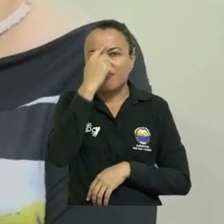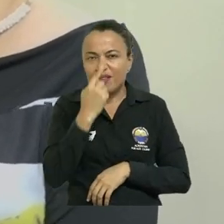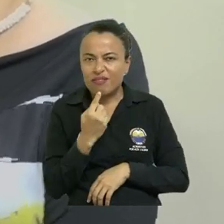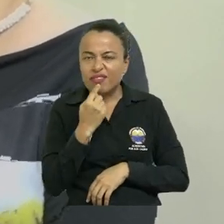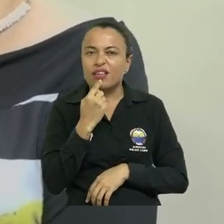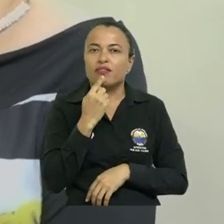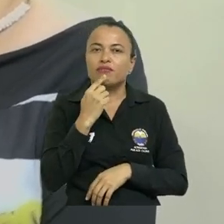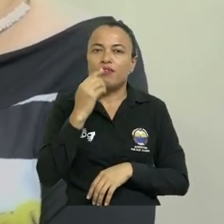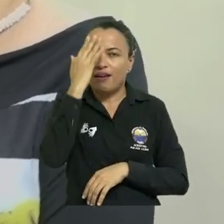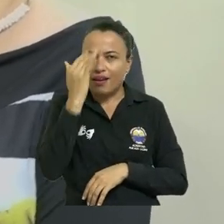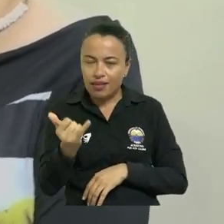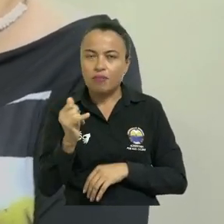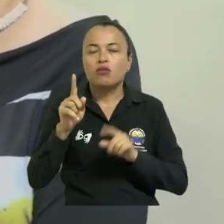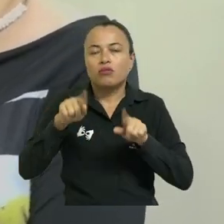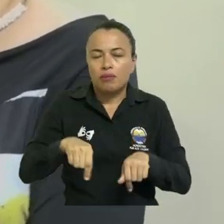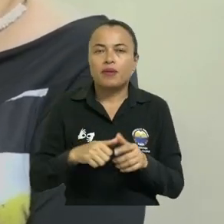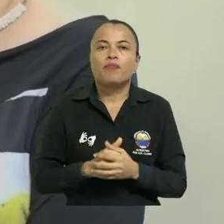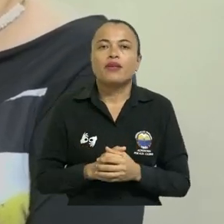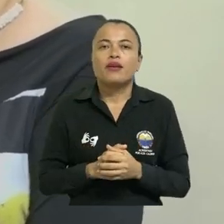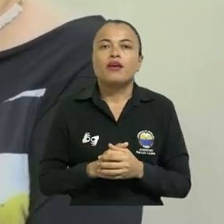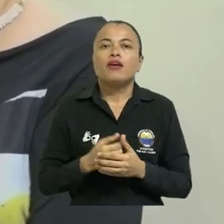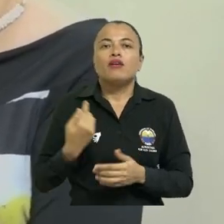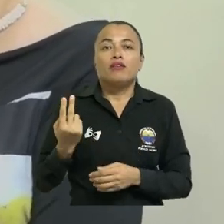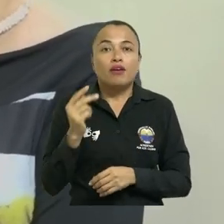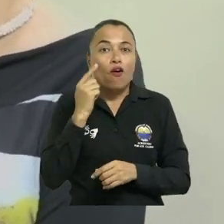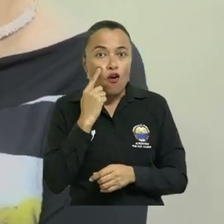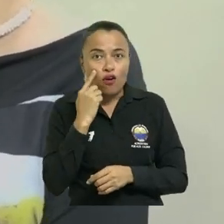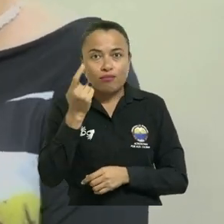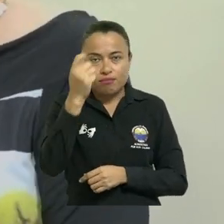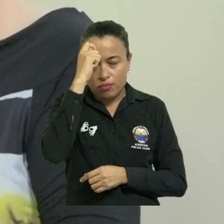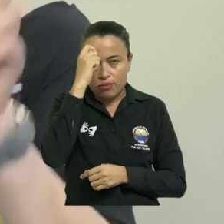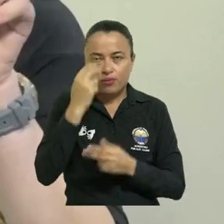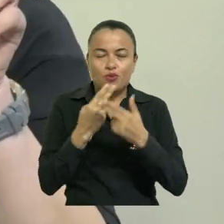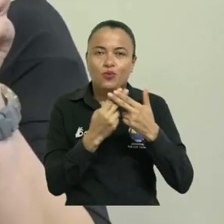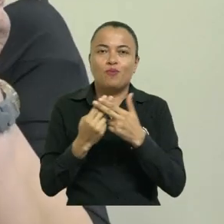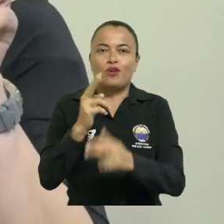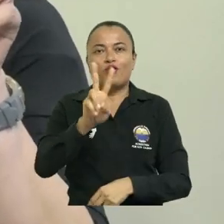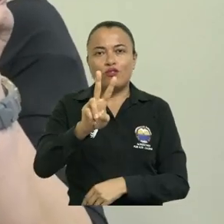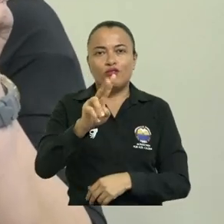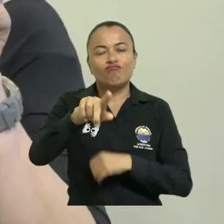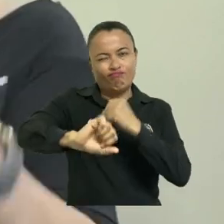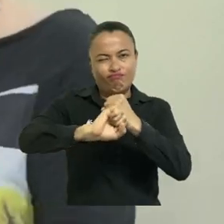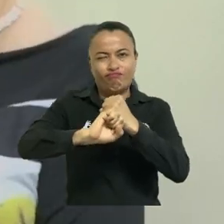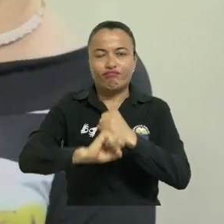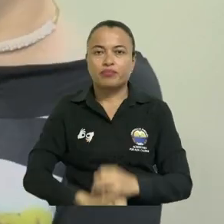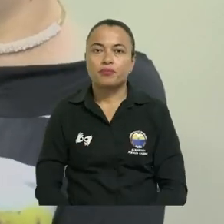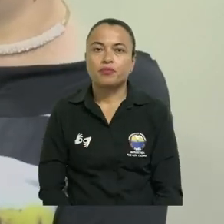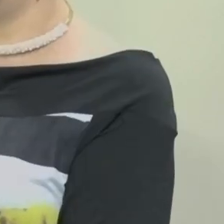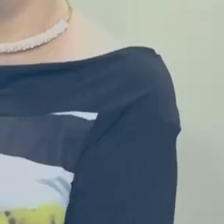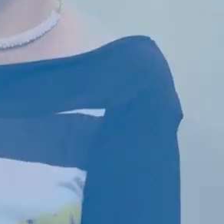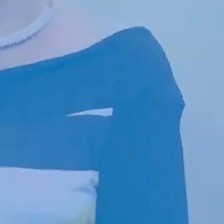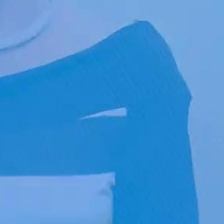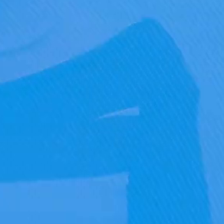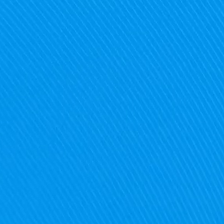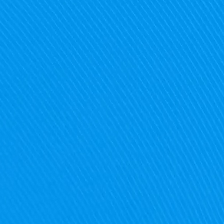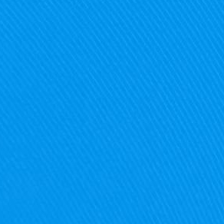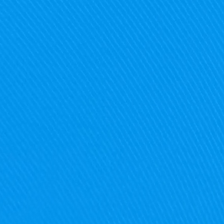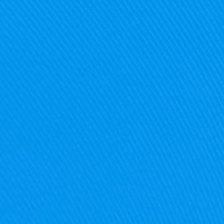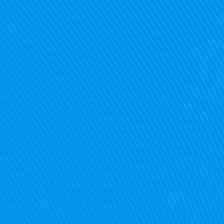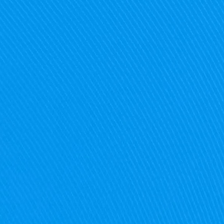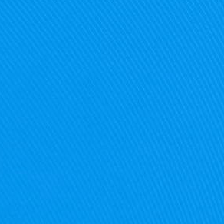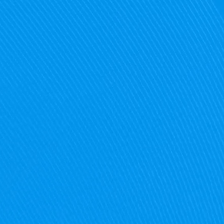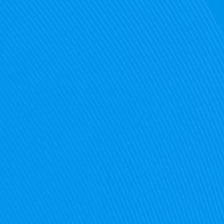perfiles académicos y de plan de acción de los representantes. En este caso, no te olvides, el número 2. Contamos con tu apoyo.